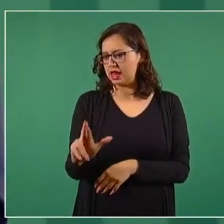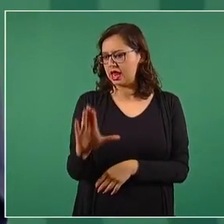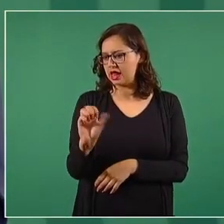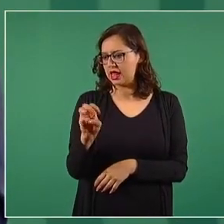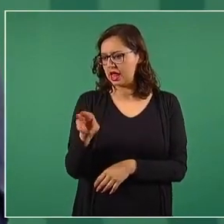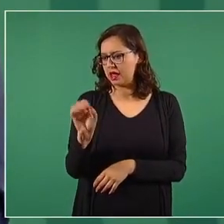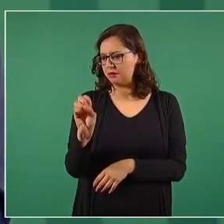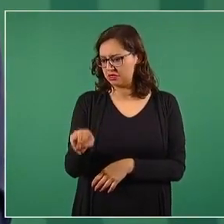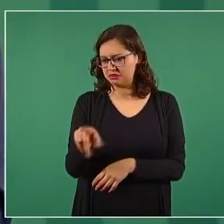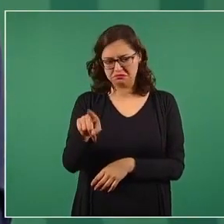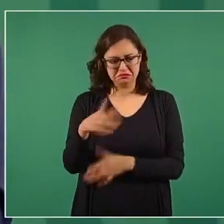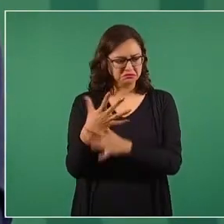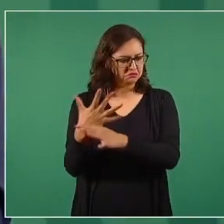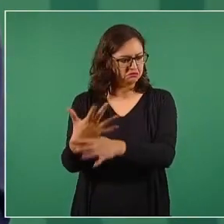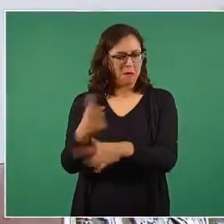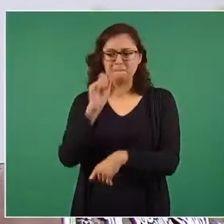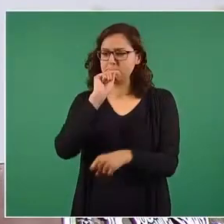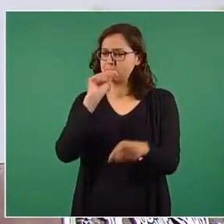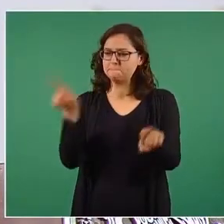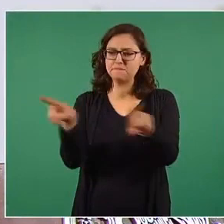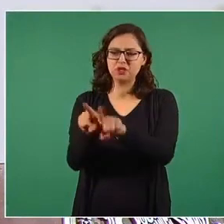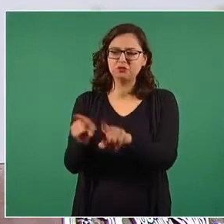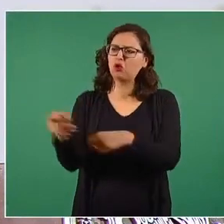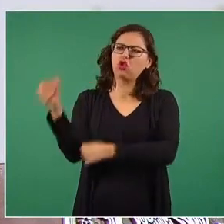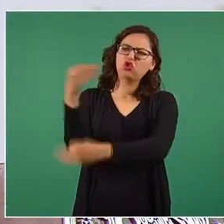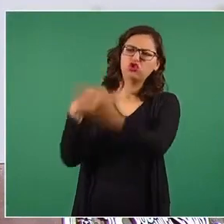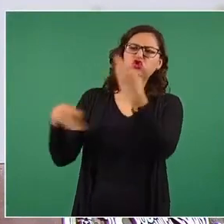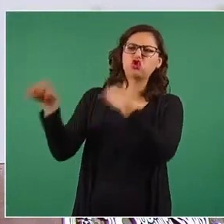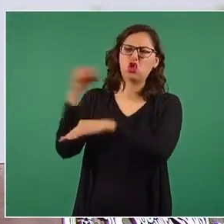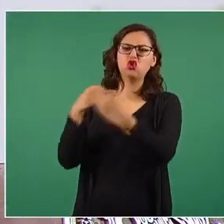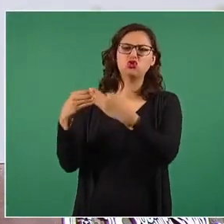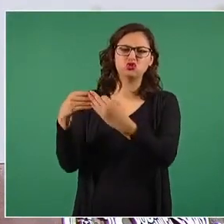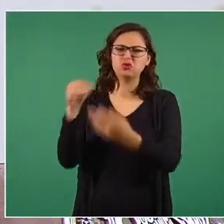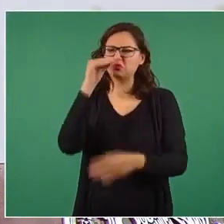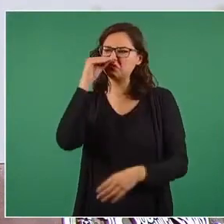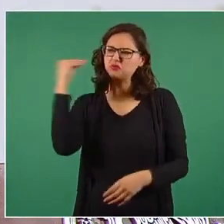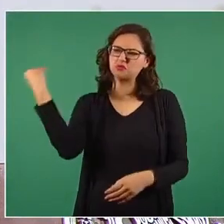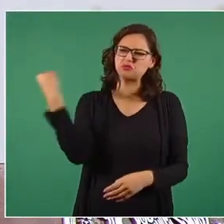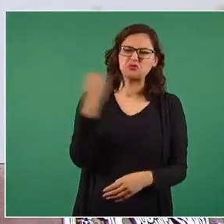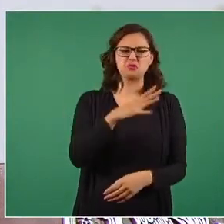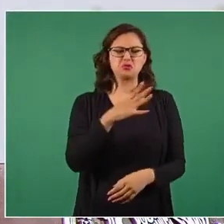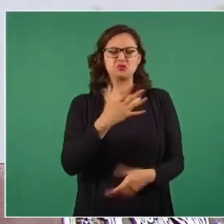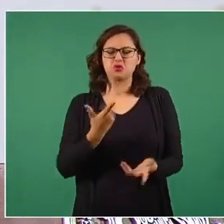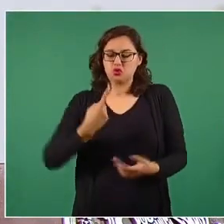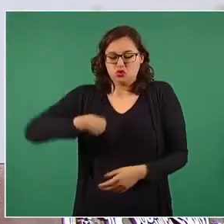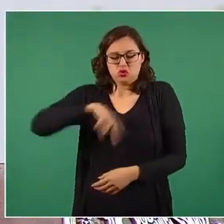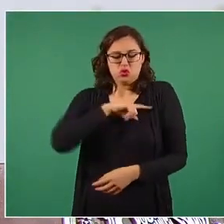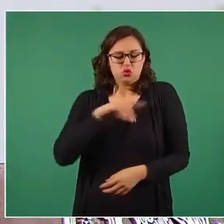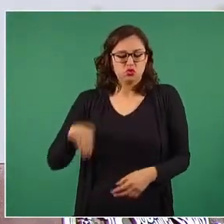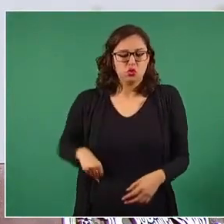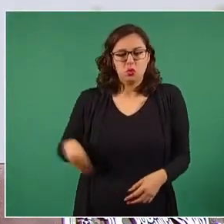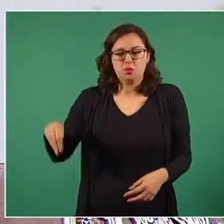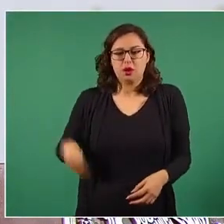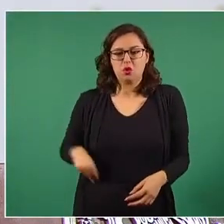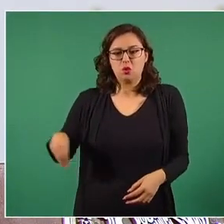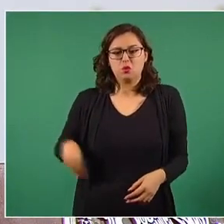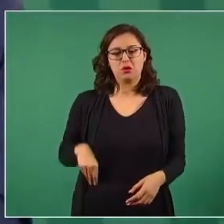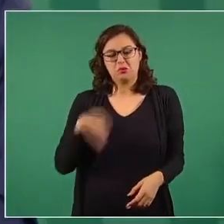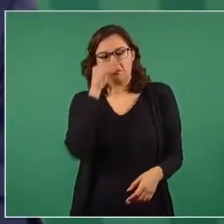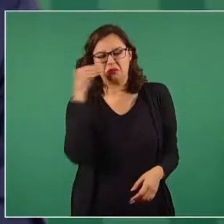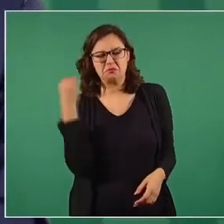medios, eso es lo que dicen, nos echan la culpa a nosotros de todo. Está